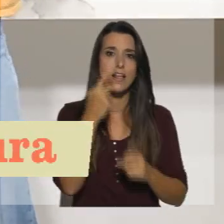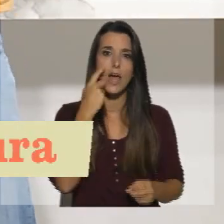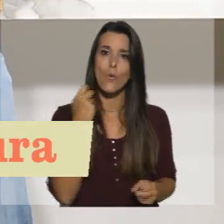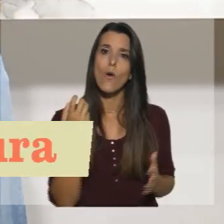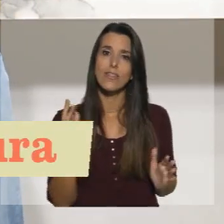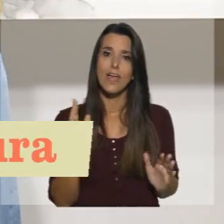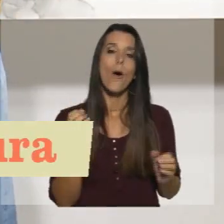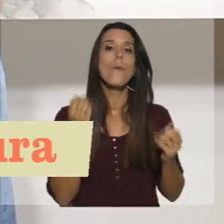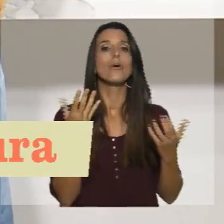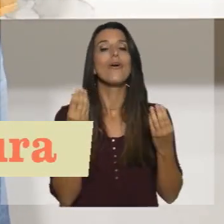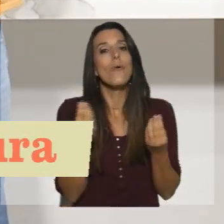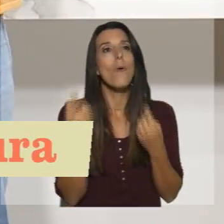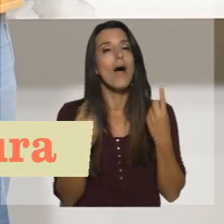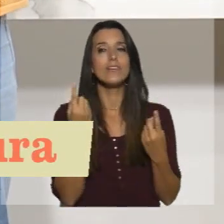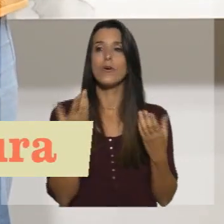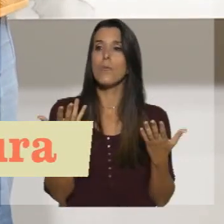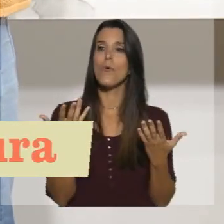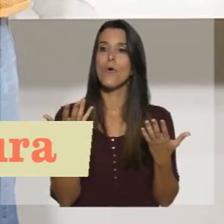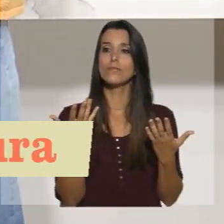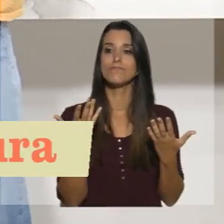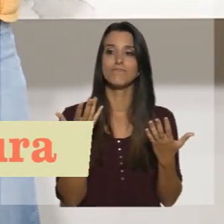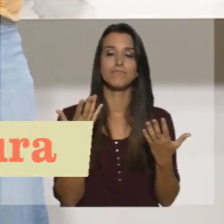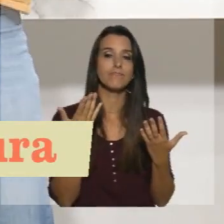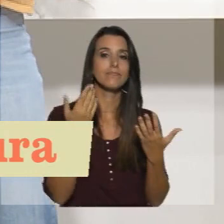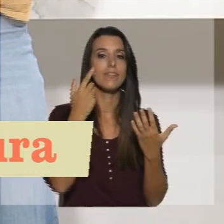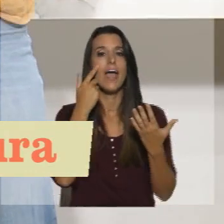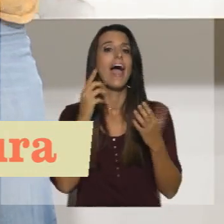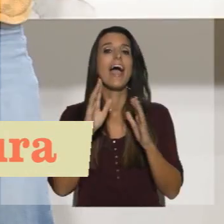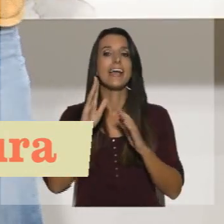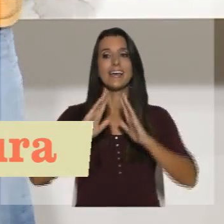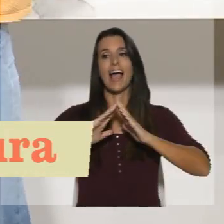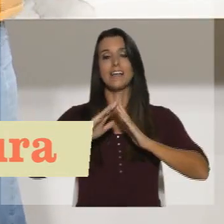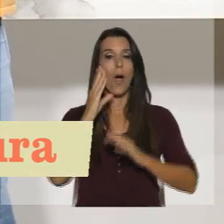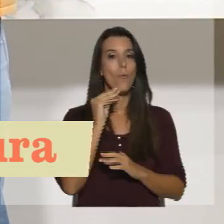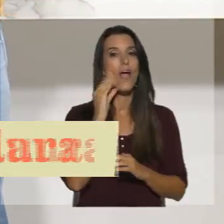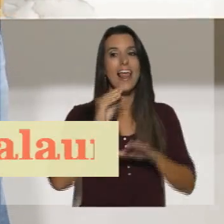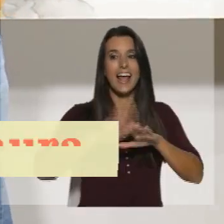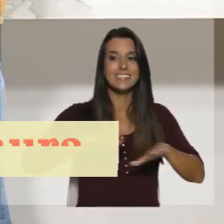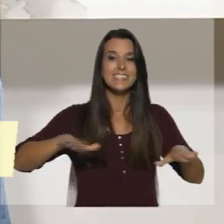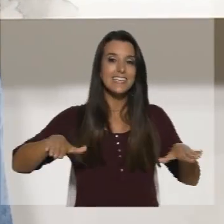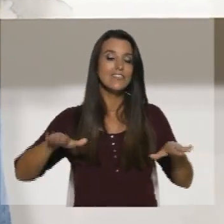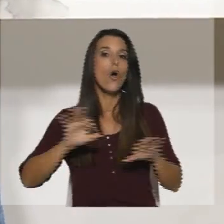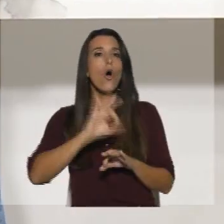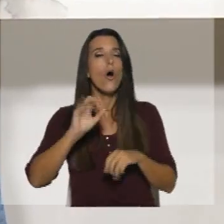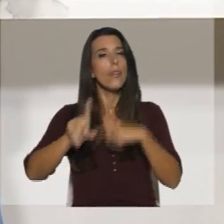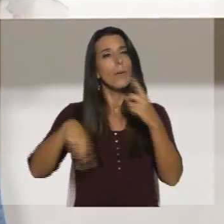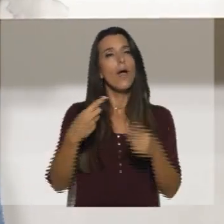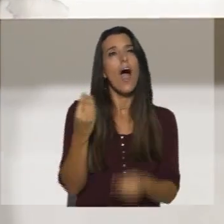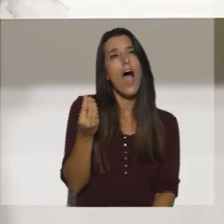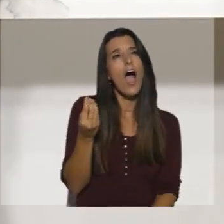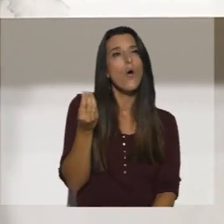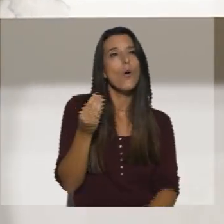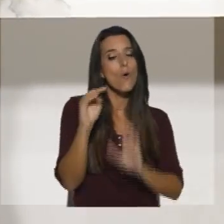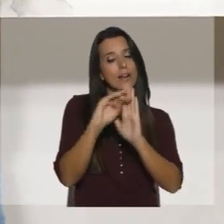¿no?, difíciles de encontrar. Porque uno los tiene también como muy idealizados, eso que comíamos en la casa de la abuela o cuando éramos pequeños, ¿no? Y después le vas tratando de dar la vuelta a